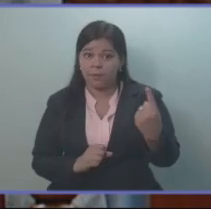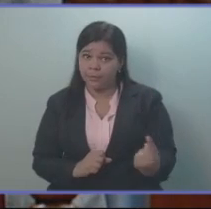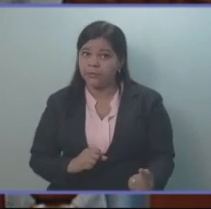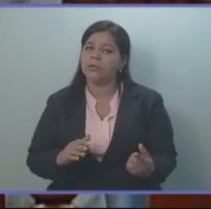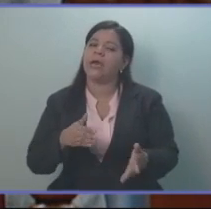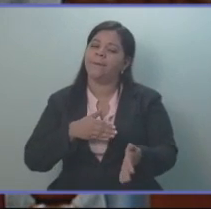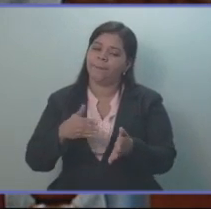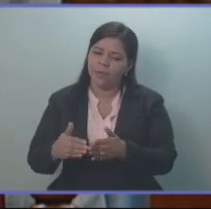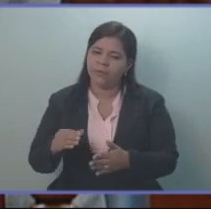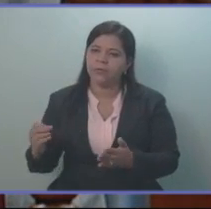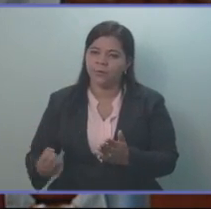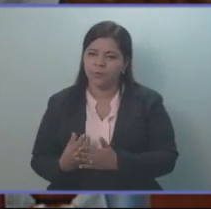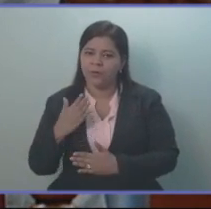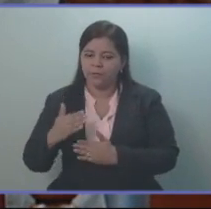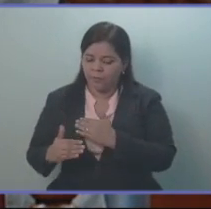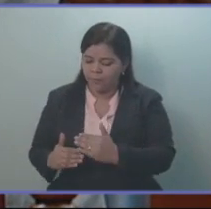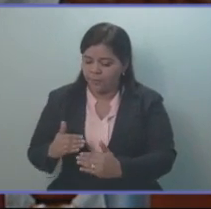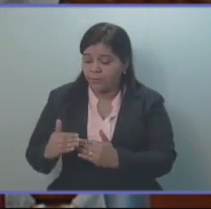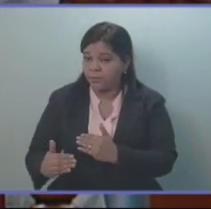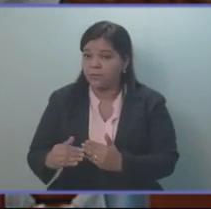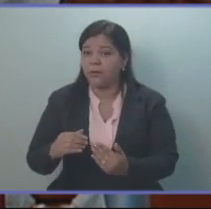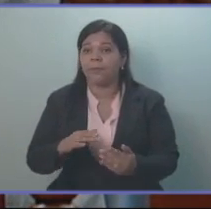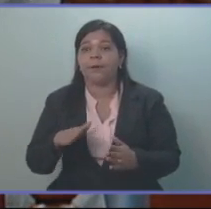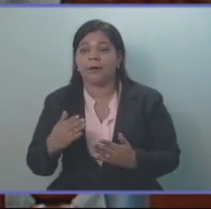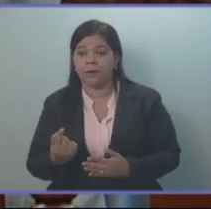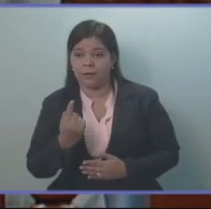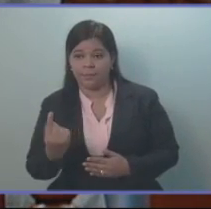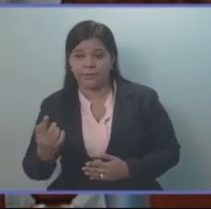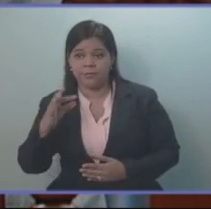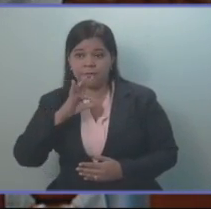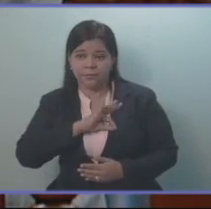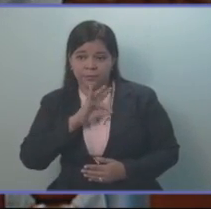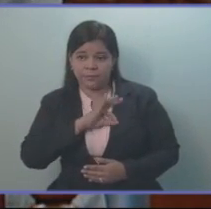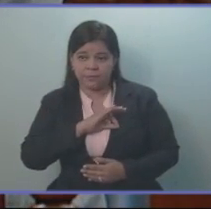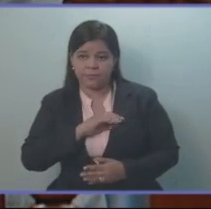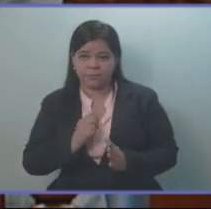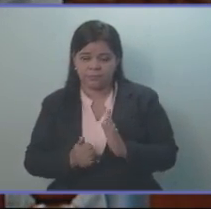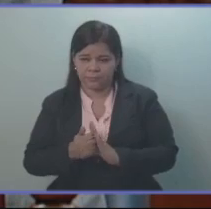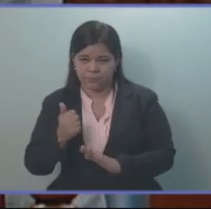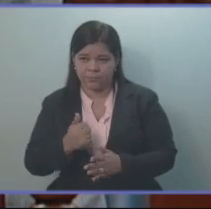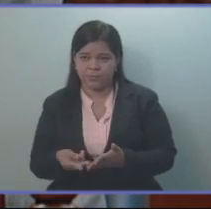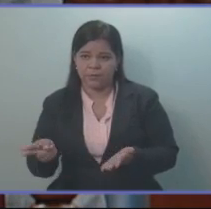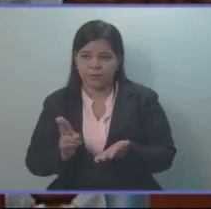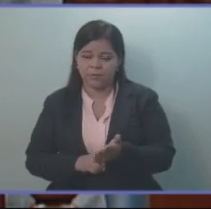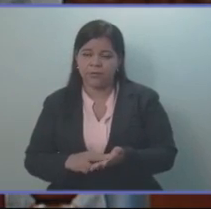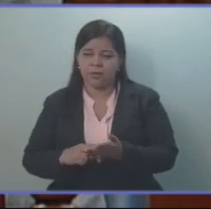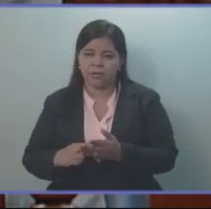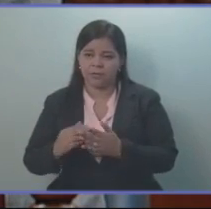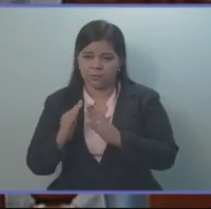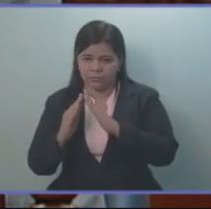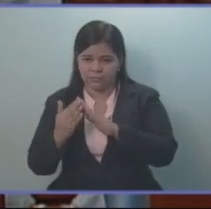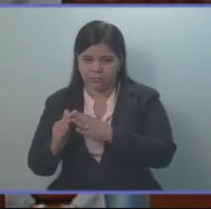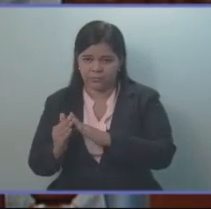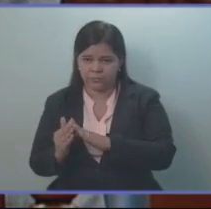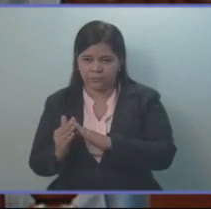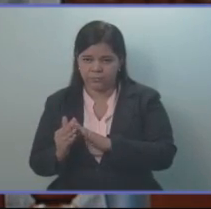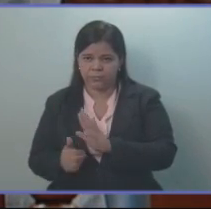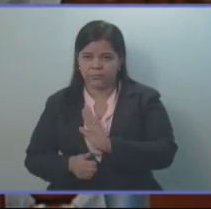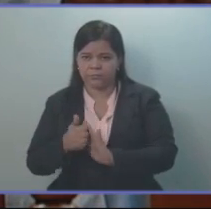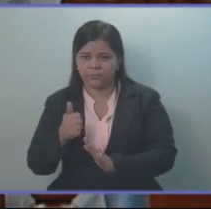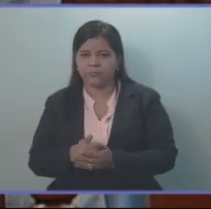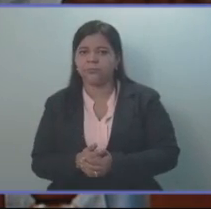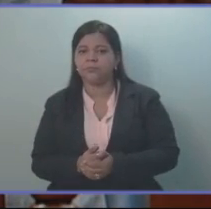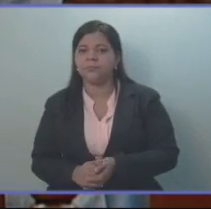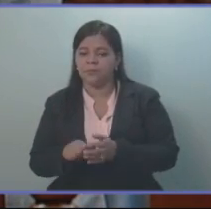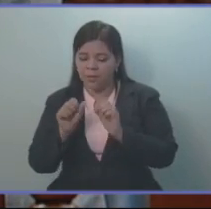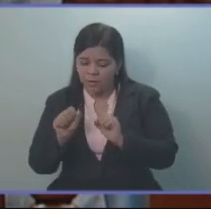iniciará el proceso para que el beneficiario establecido por el asociado en el contrato de habitación suscrito con la CBAM pueda